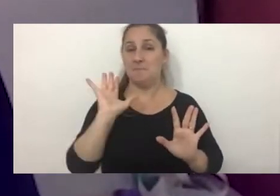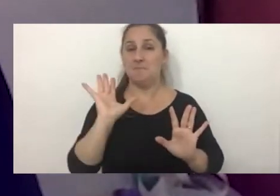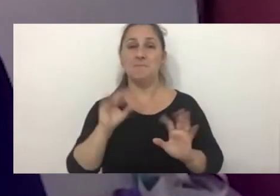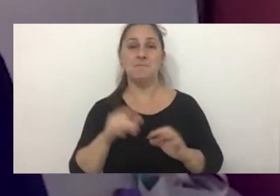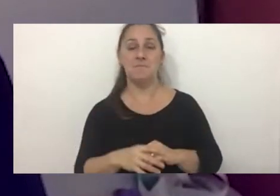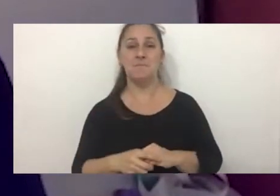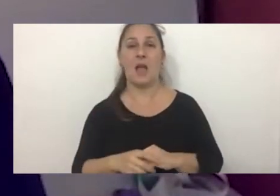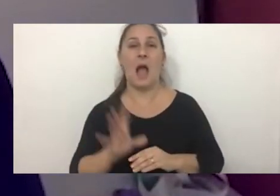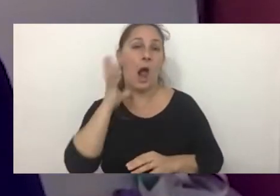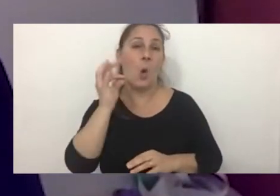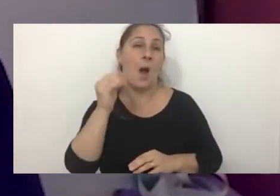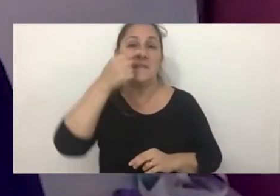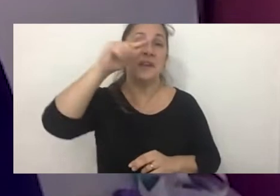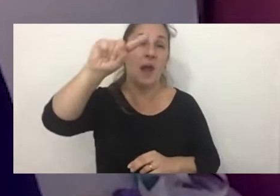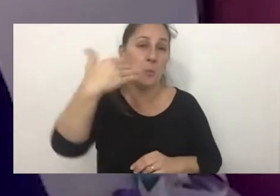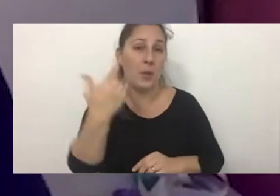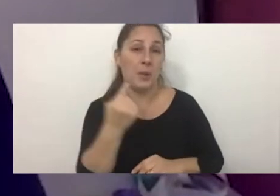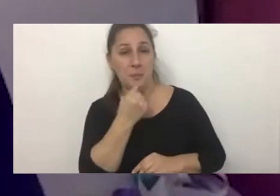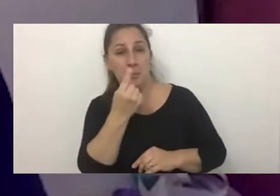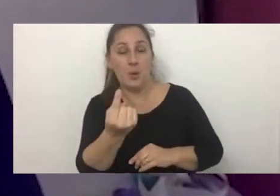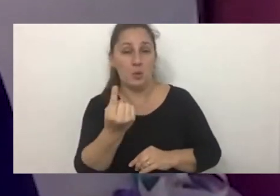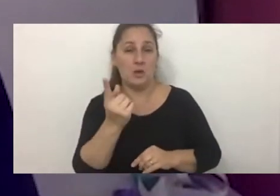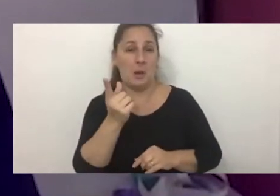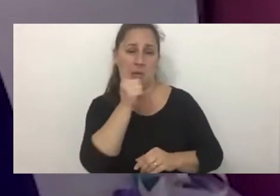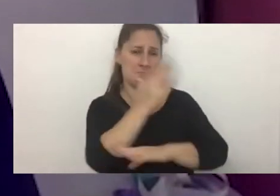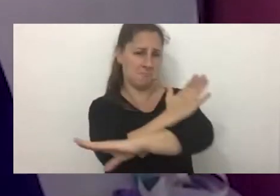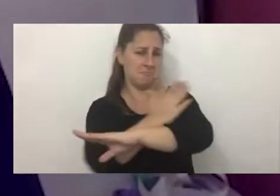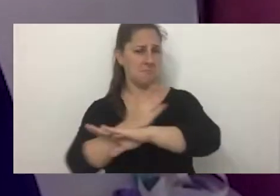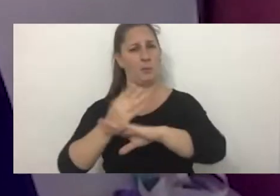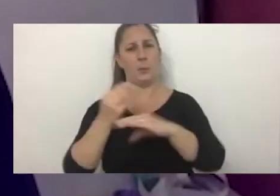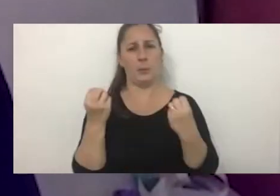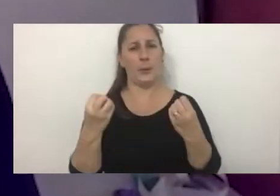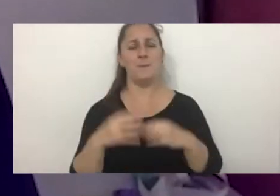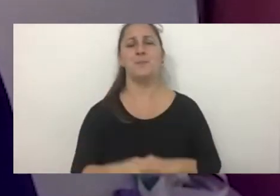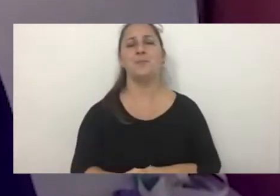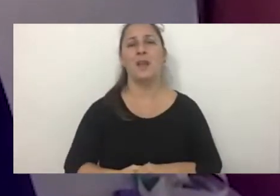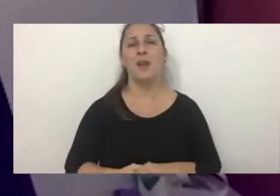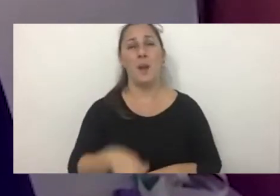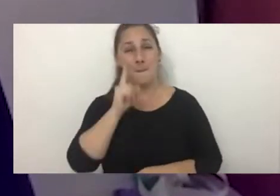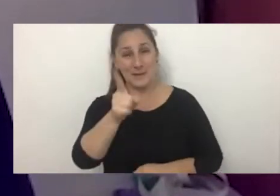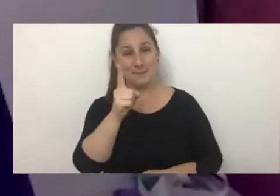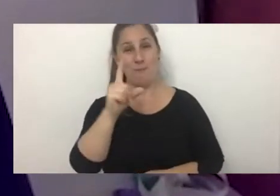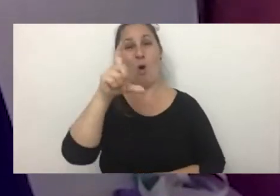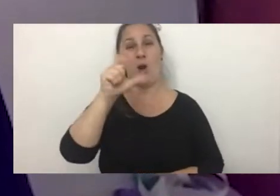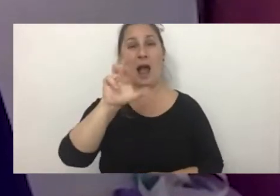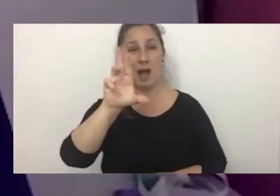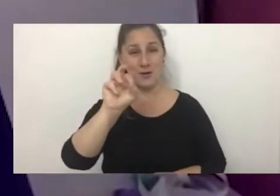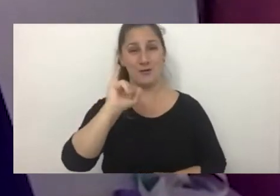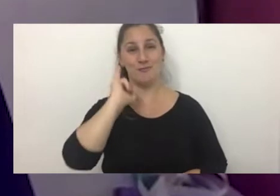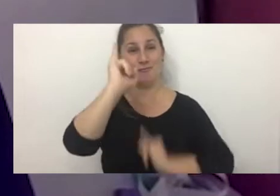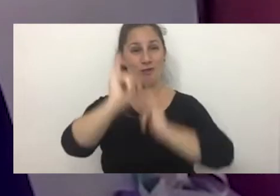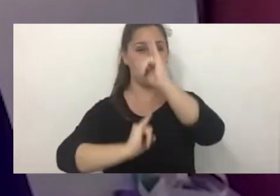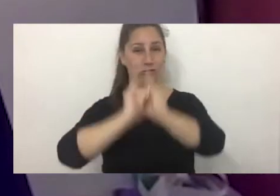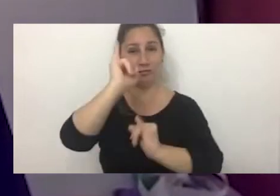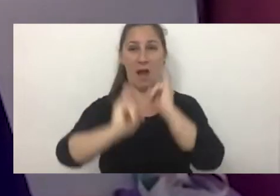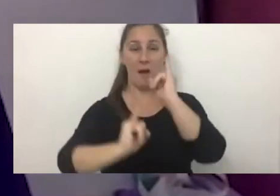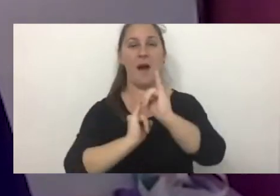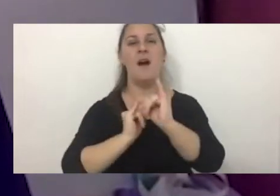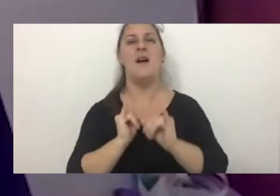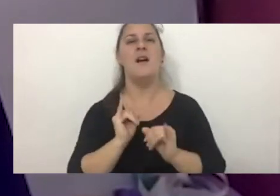de Capital, más alta es la tasa de cesárea del lugar. Y eso responde a